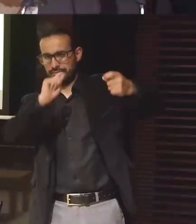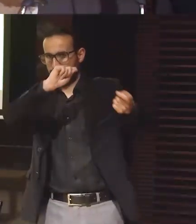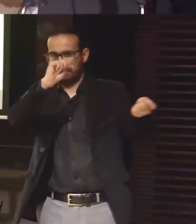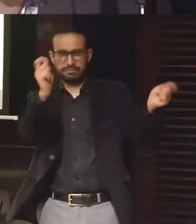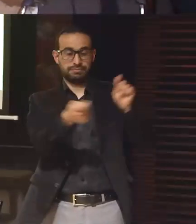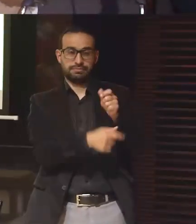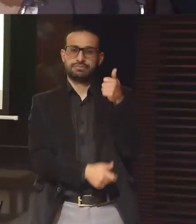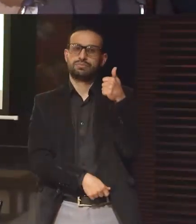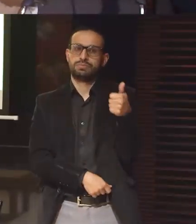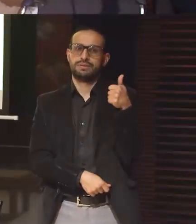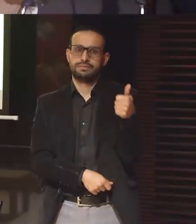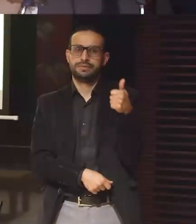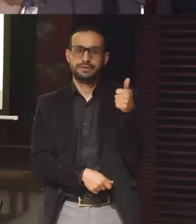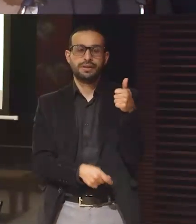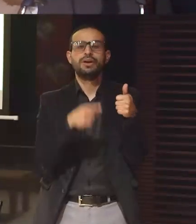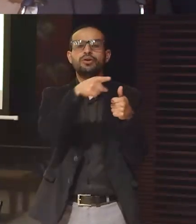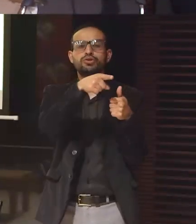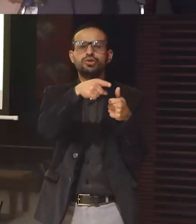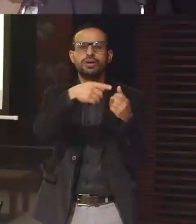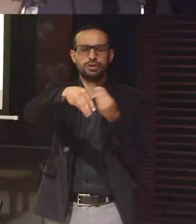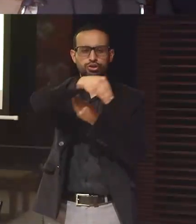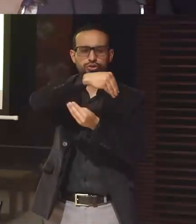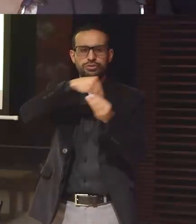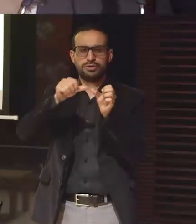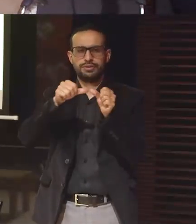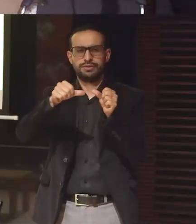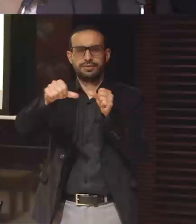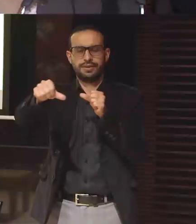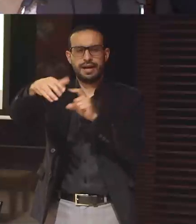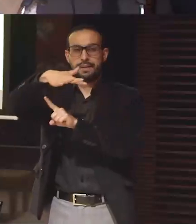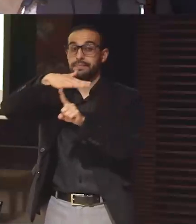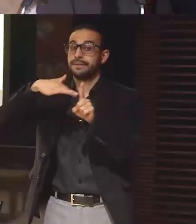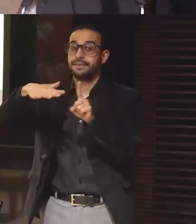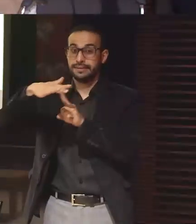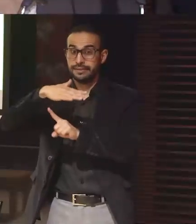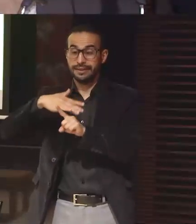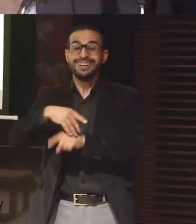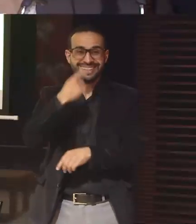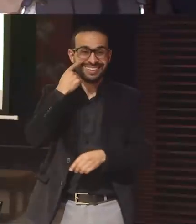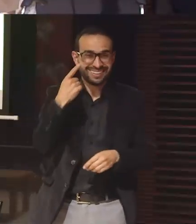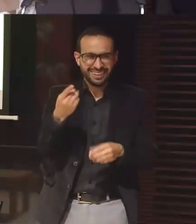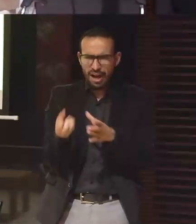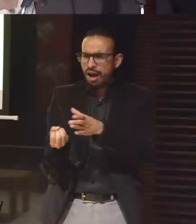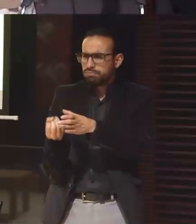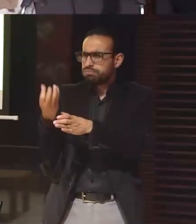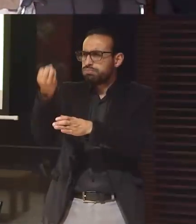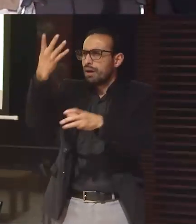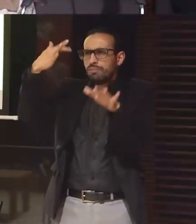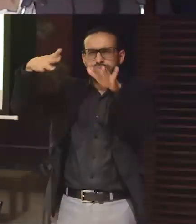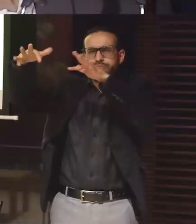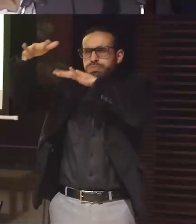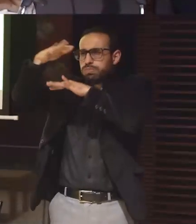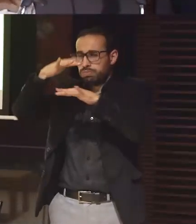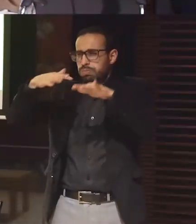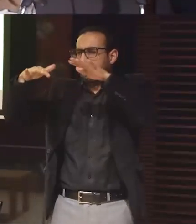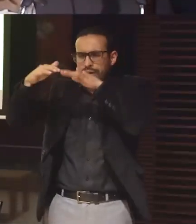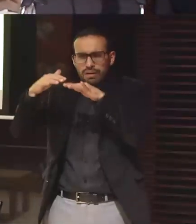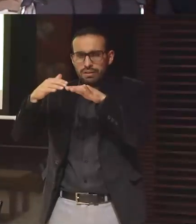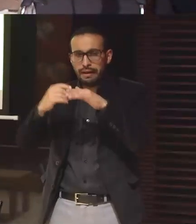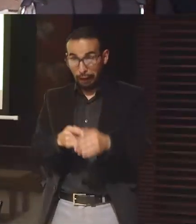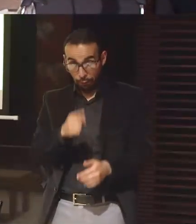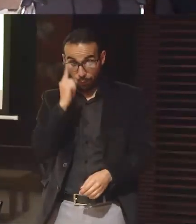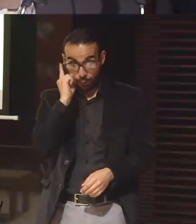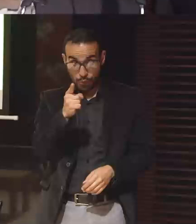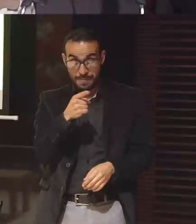en sostenibilidad ambiental. ¿Por qué? Porque uno piensa cuando hay, no sé, demasiada contaminación, uno dice, uy, es el Transmilenio. Pues no, de hecho